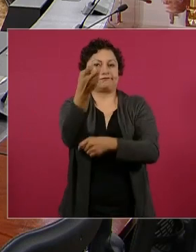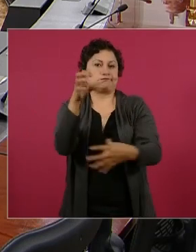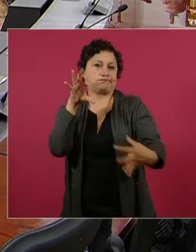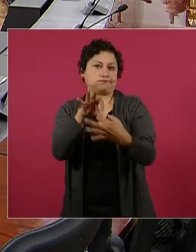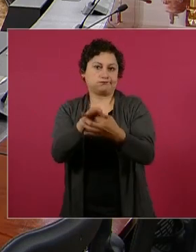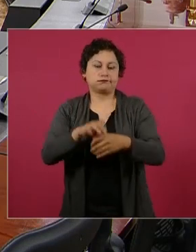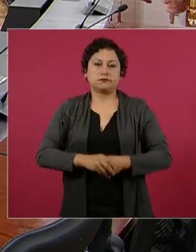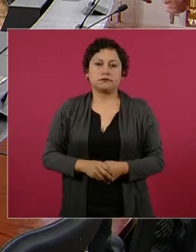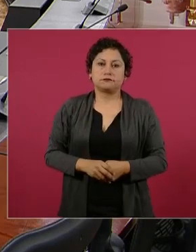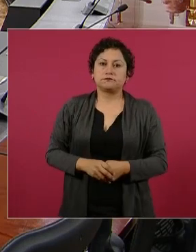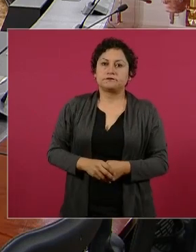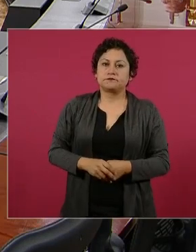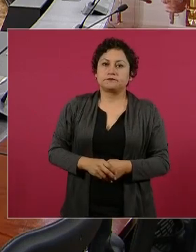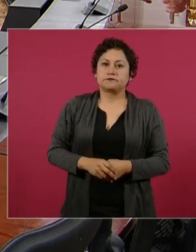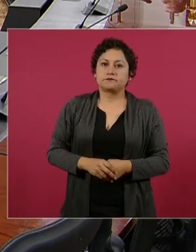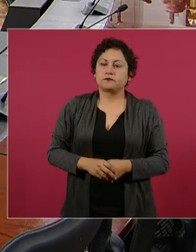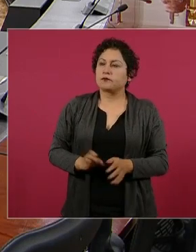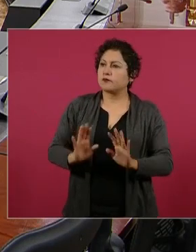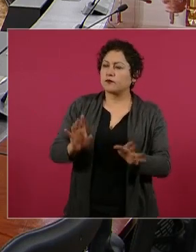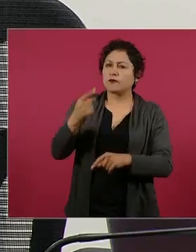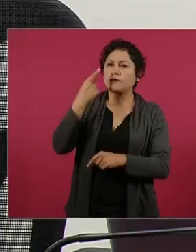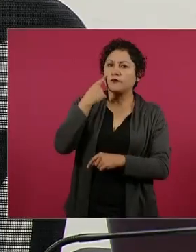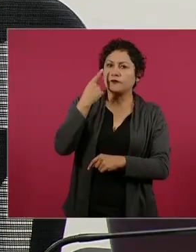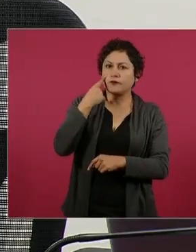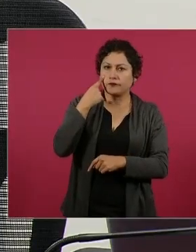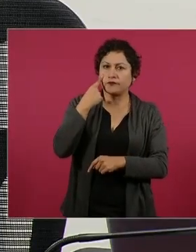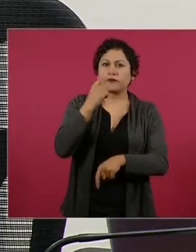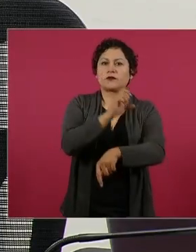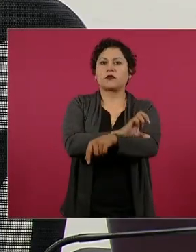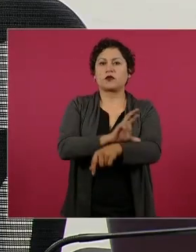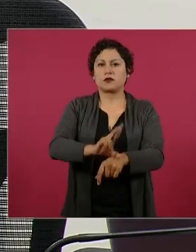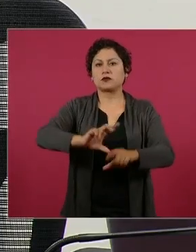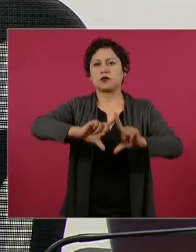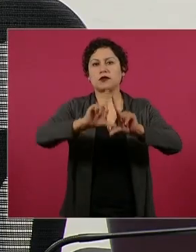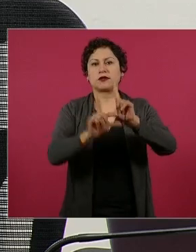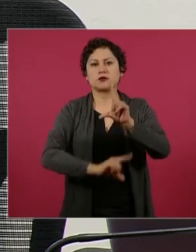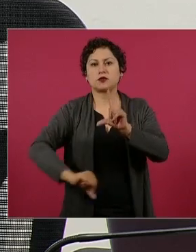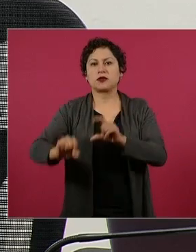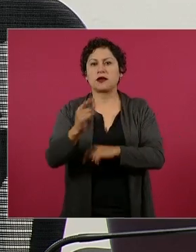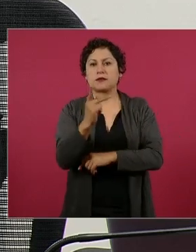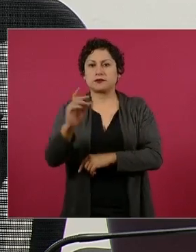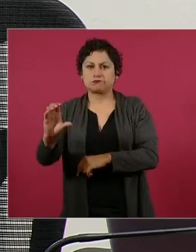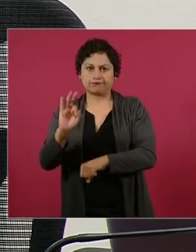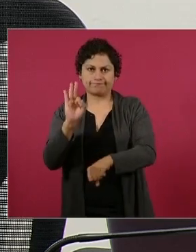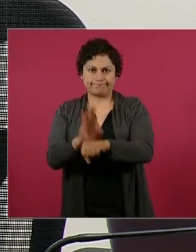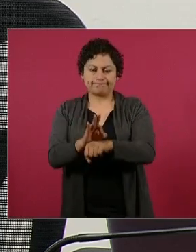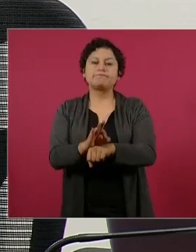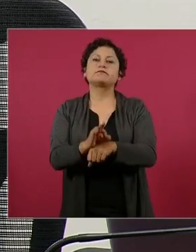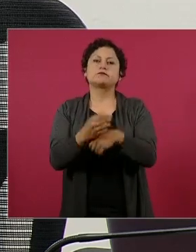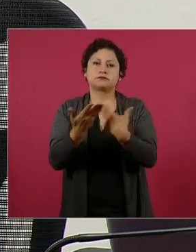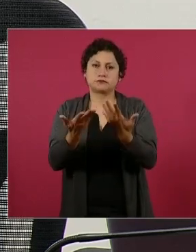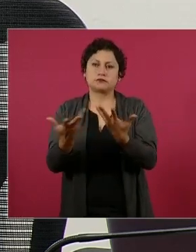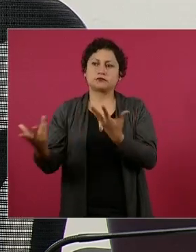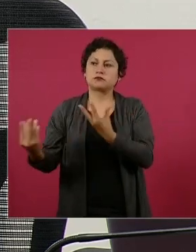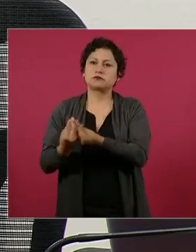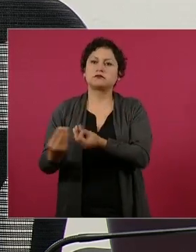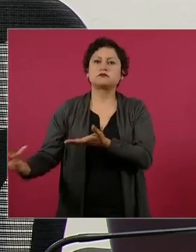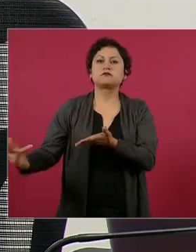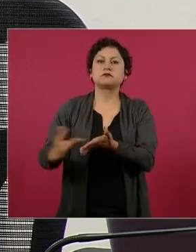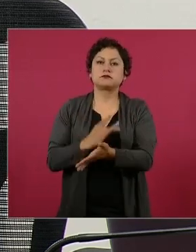No, directamente la Coordinación Nacional de Protección Civil, con todo el apoyo y el respaldo de la Secretaría